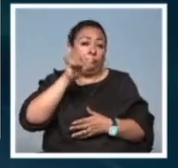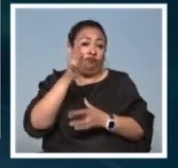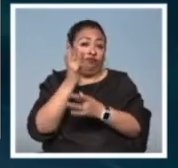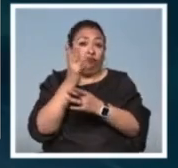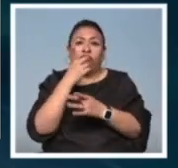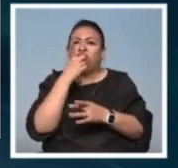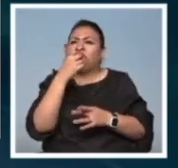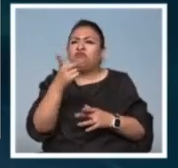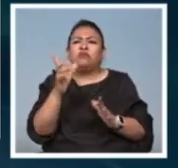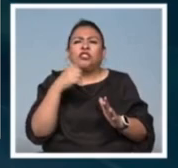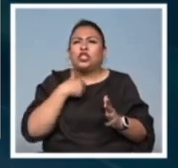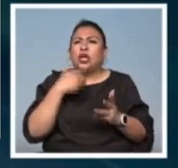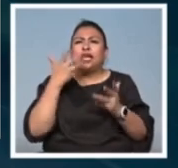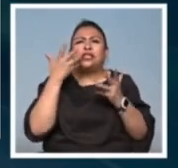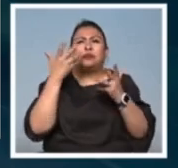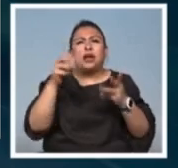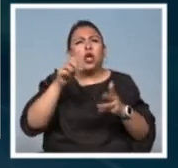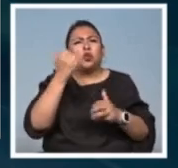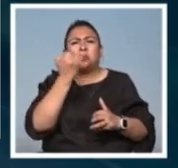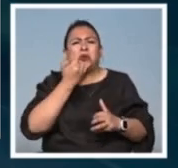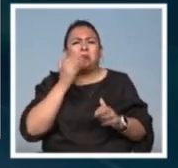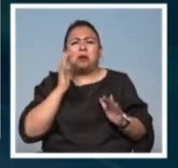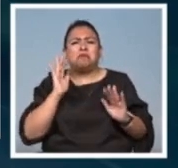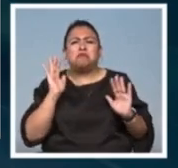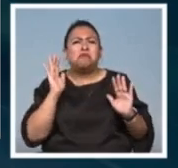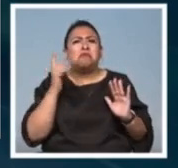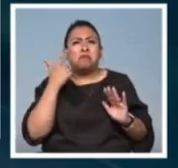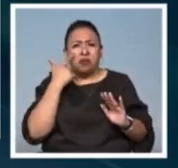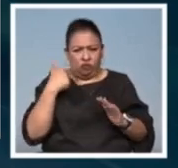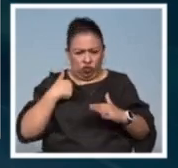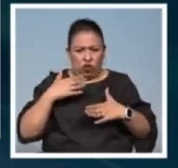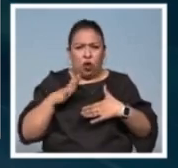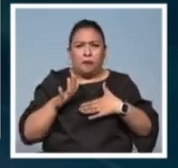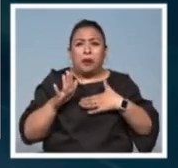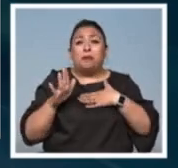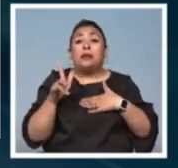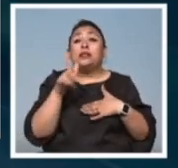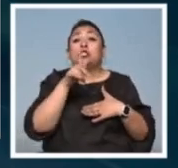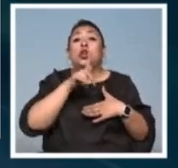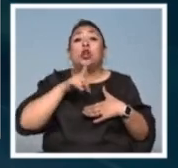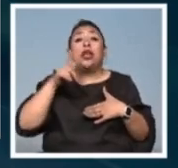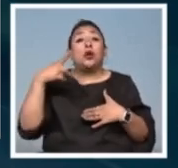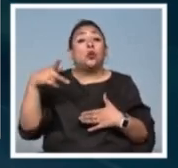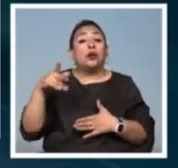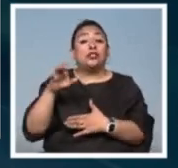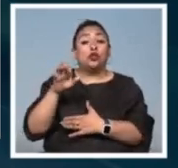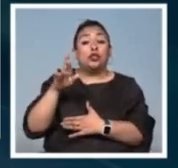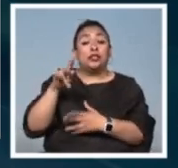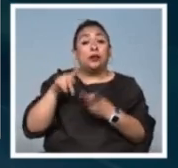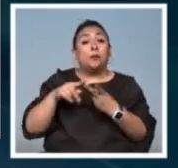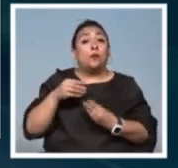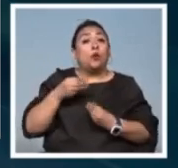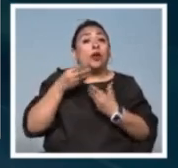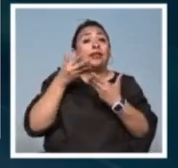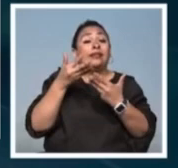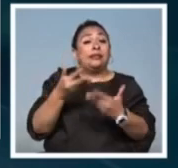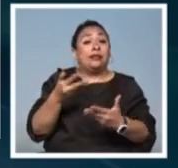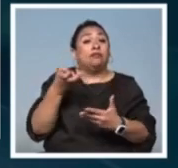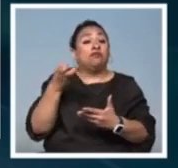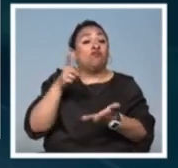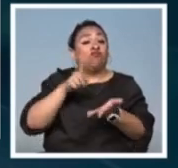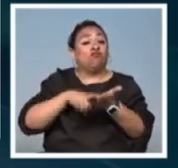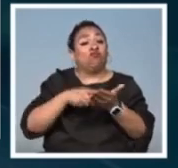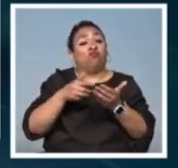dijo no tener la esperanza de otro idioma, refrendando su compromiso con la lengua de Cervantes y con la poesía, de la cual ve